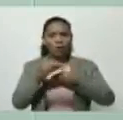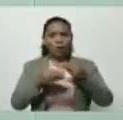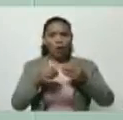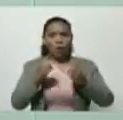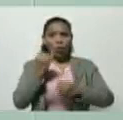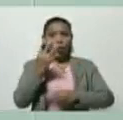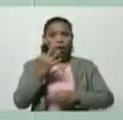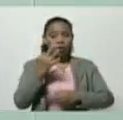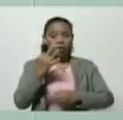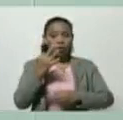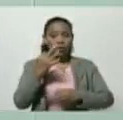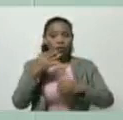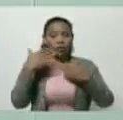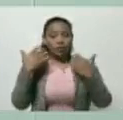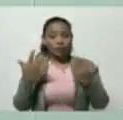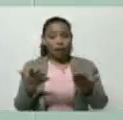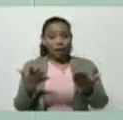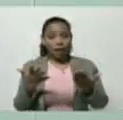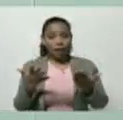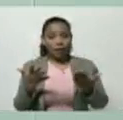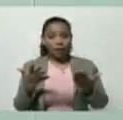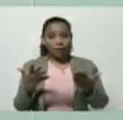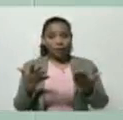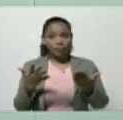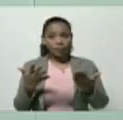la recepción